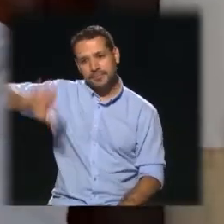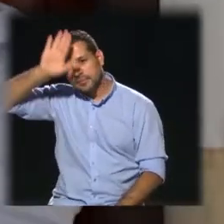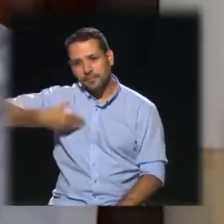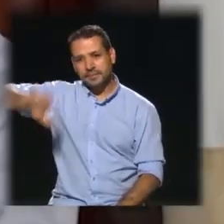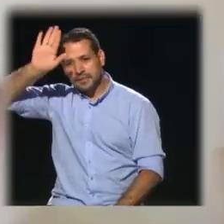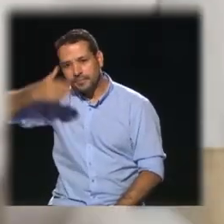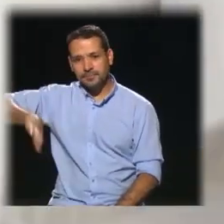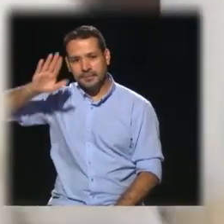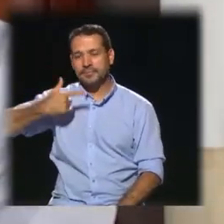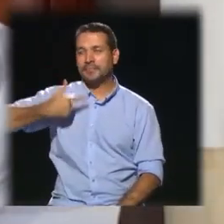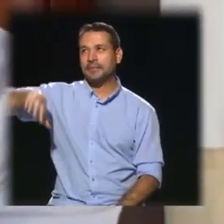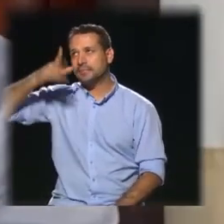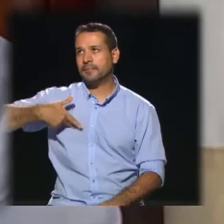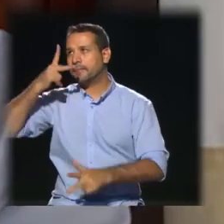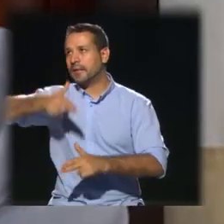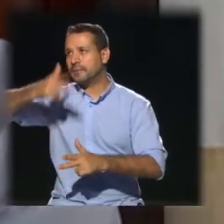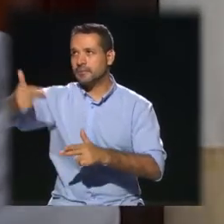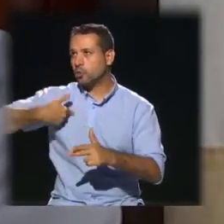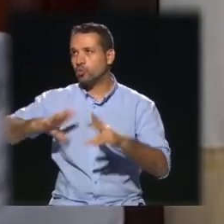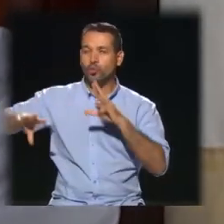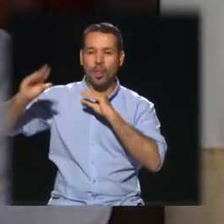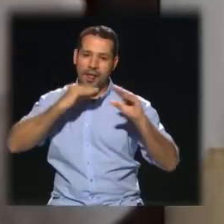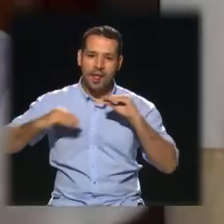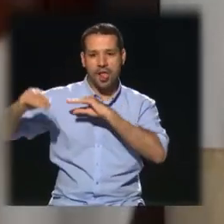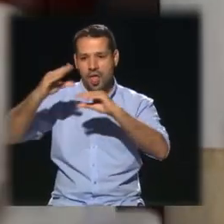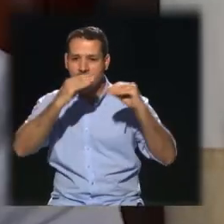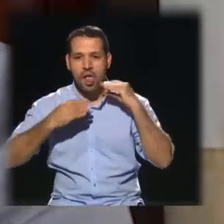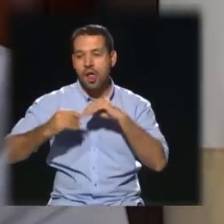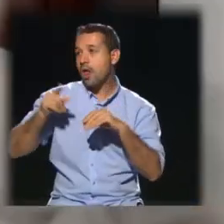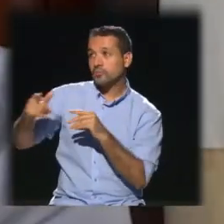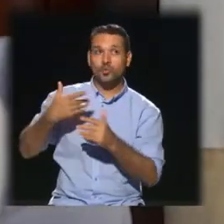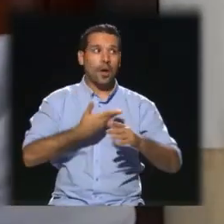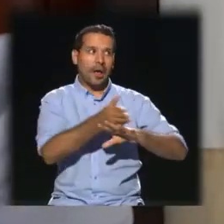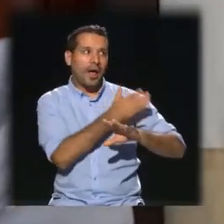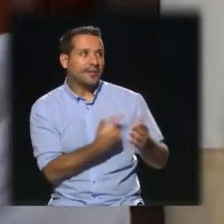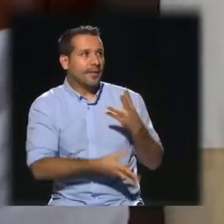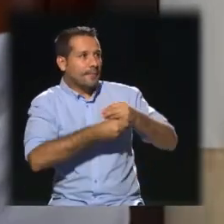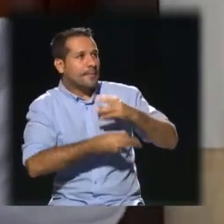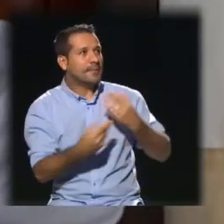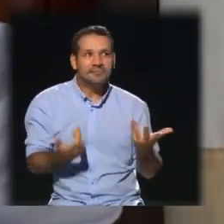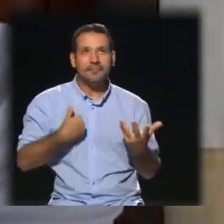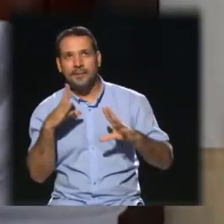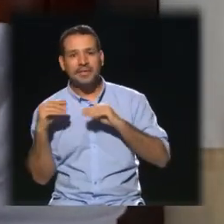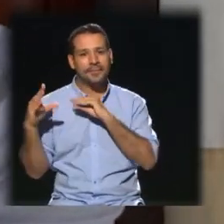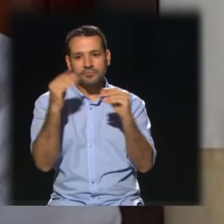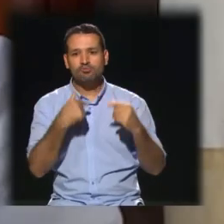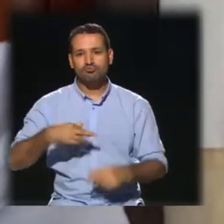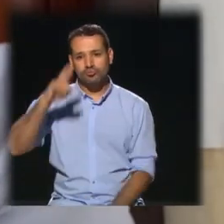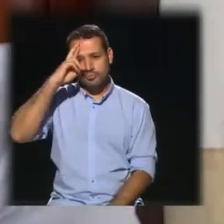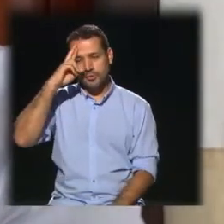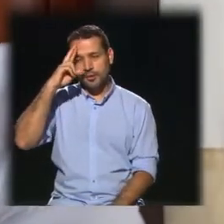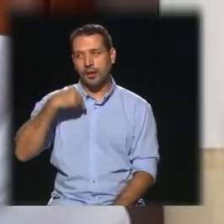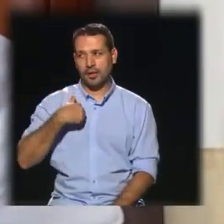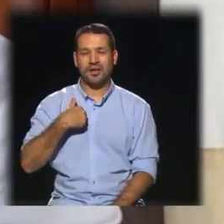los que están al otro lado, los que están allá, los que están acá. Sí, vamos todos. Vamos a hablar entonces también de los porristas, porque tú hablaste entonces de lo otro. Entonces vamos a hablar de eso. Entonces yo tengo la razón.